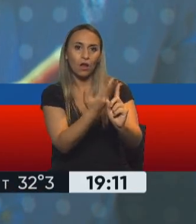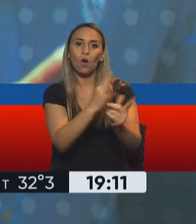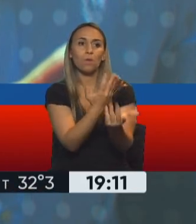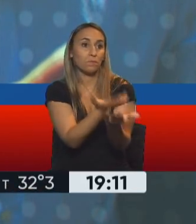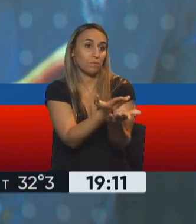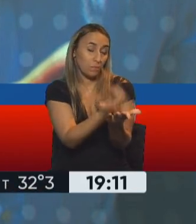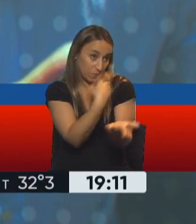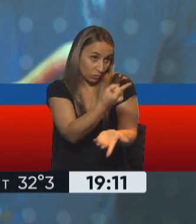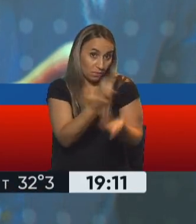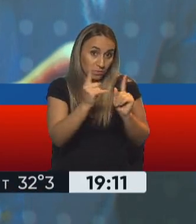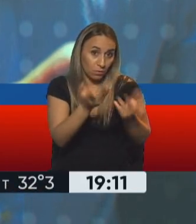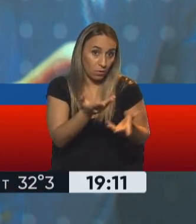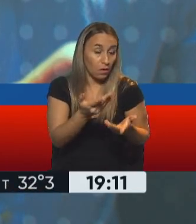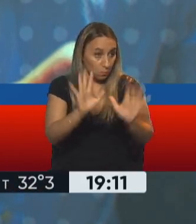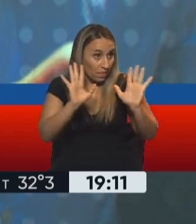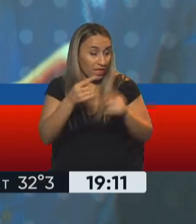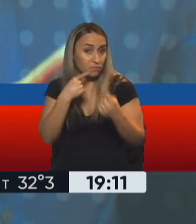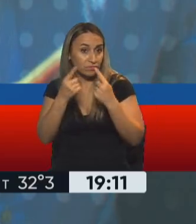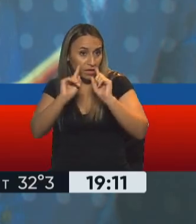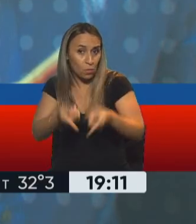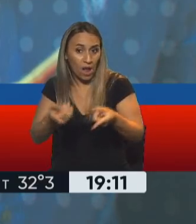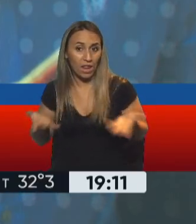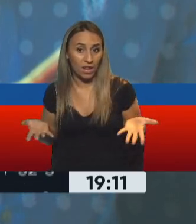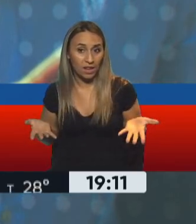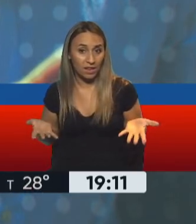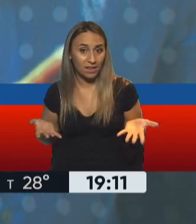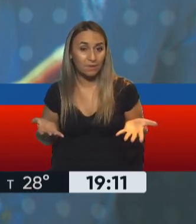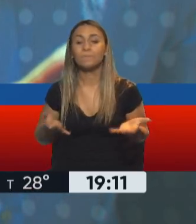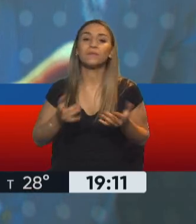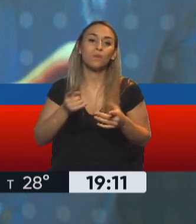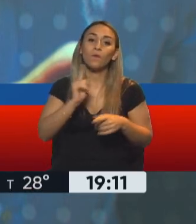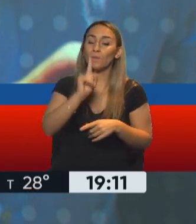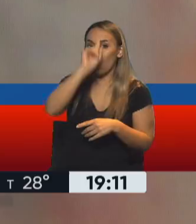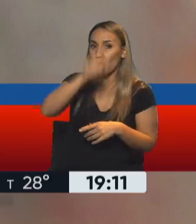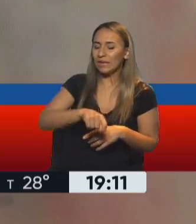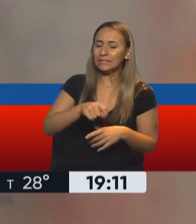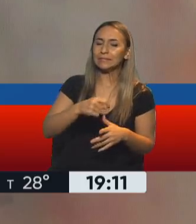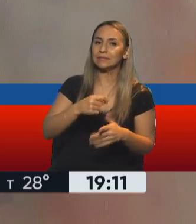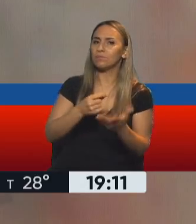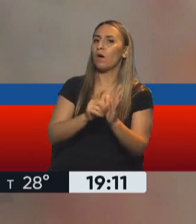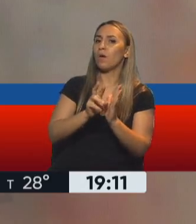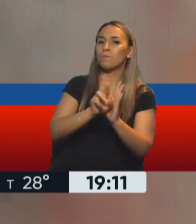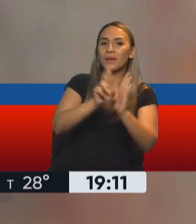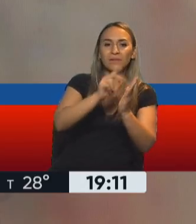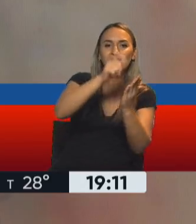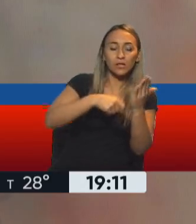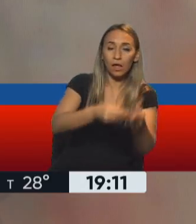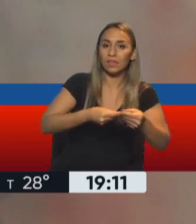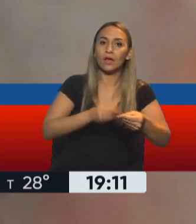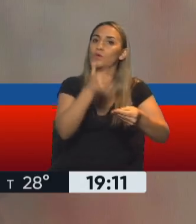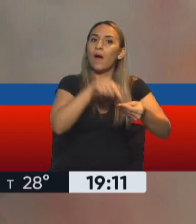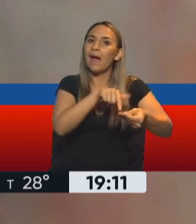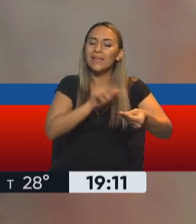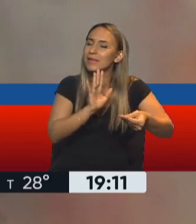plantearle el escenario de una posible indagatoria, aún incluso con esa posible omisión del juez. Tal cual, pero además hay una cuestión que es central en toda